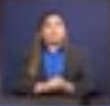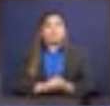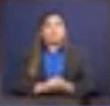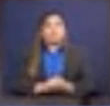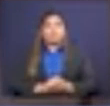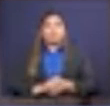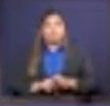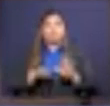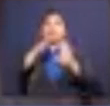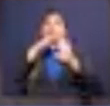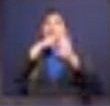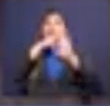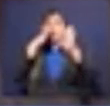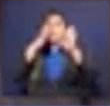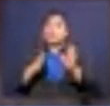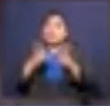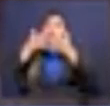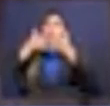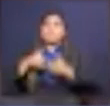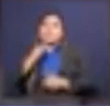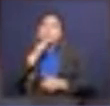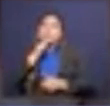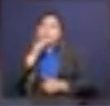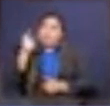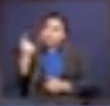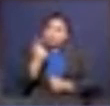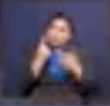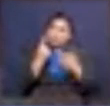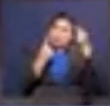y representantes del sector privado.